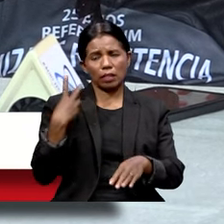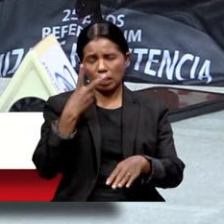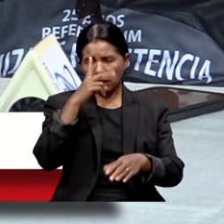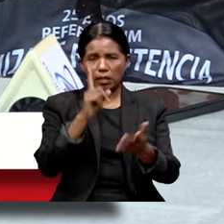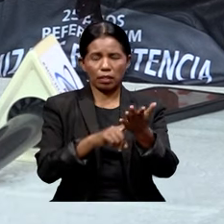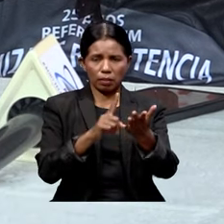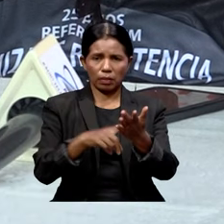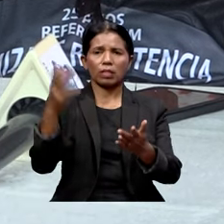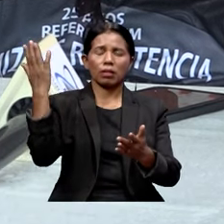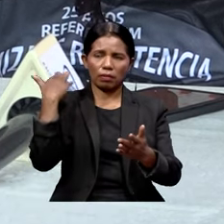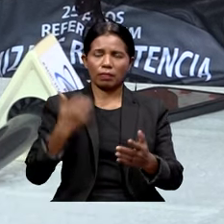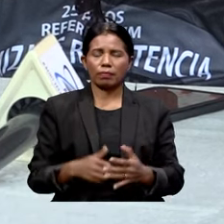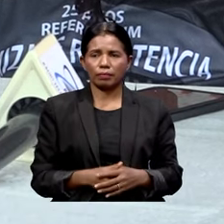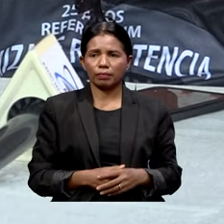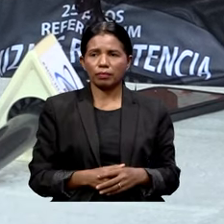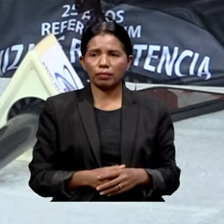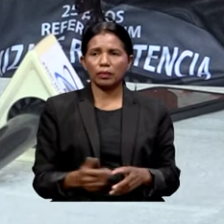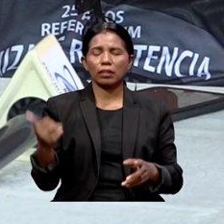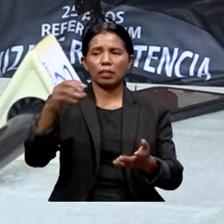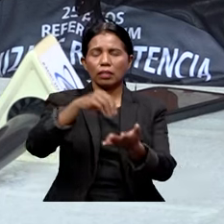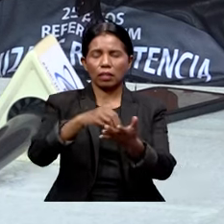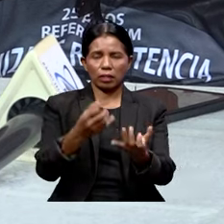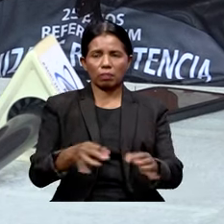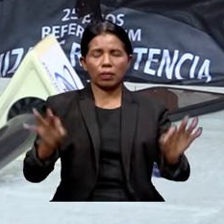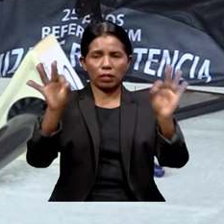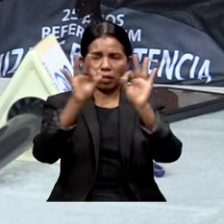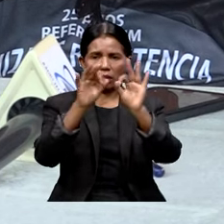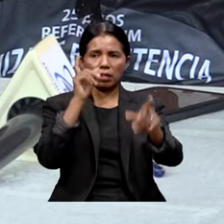la ley de Uba, es ir a tau importante de